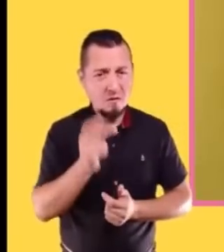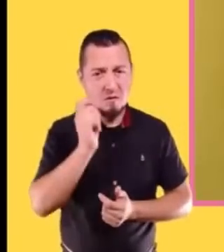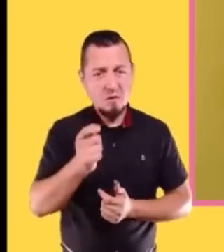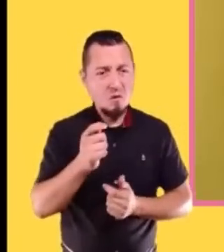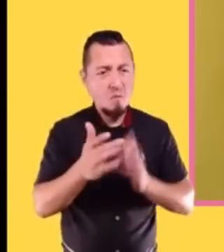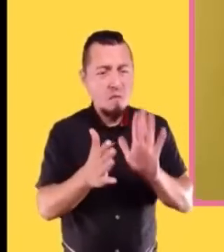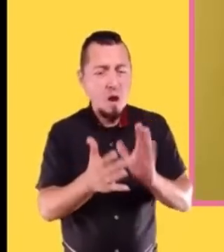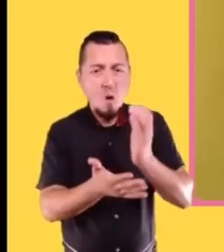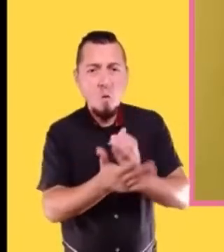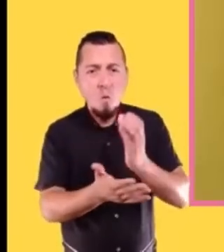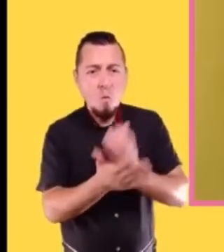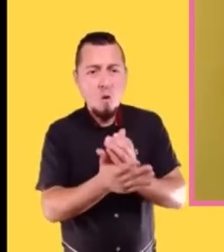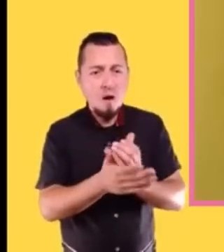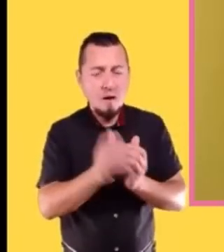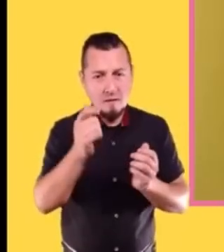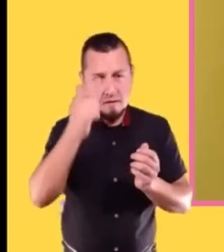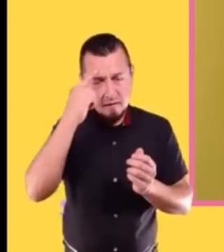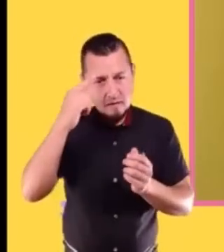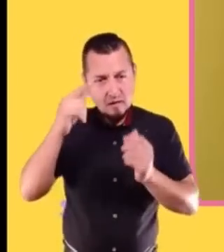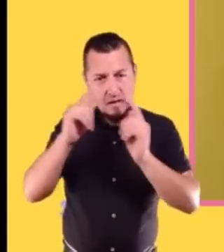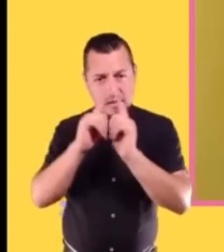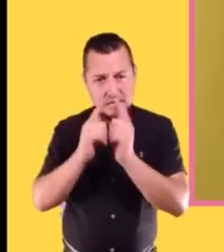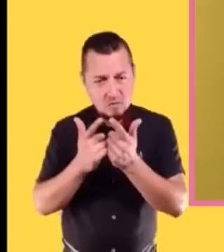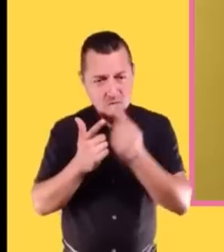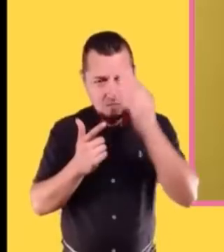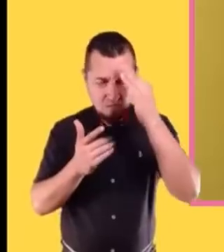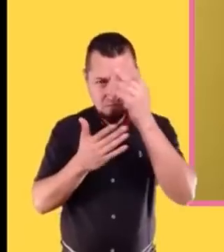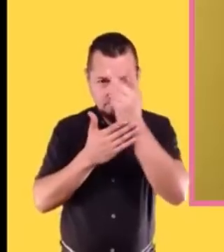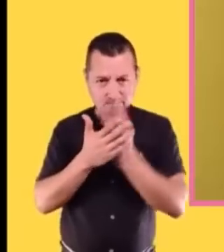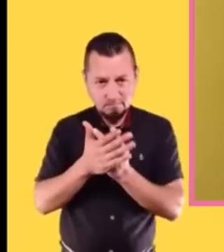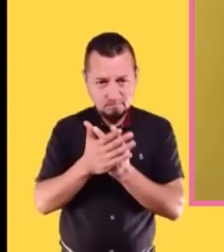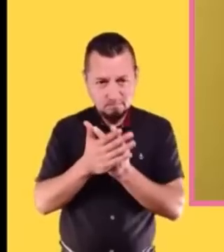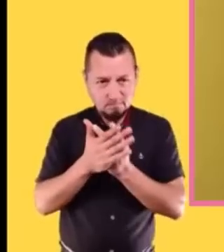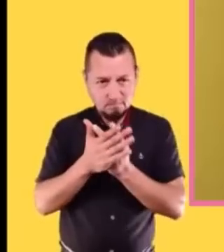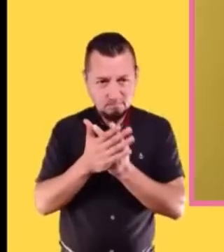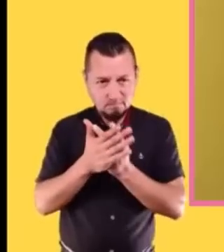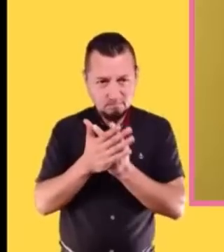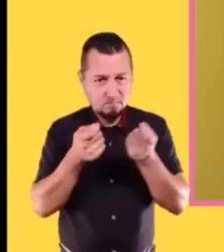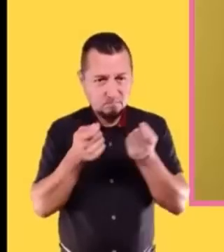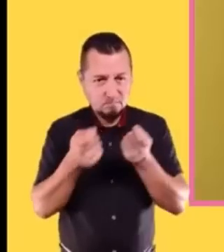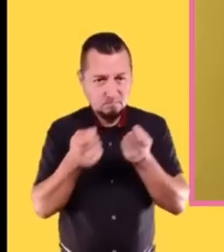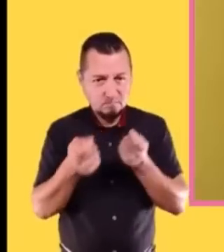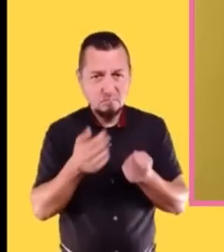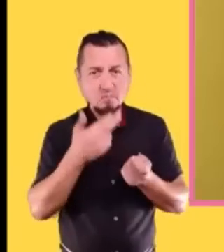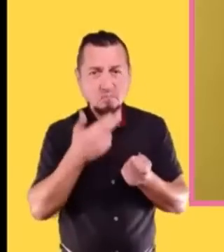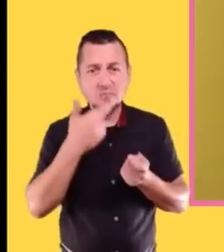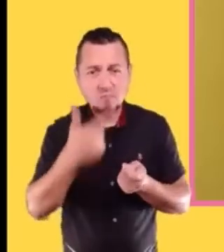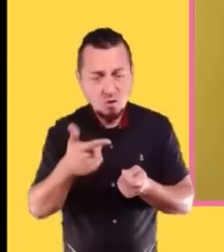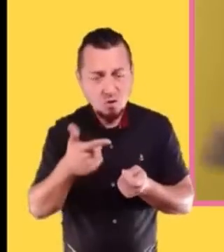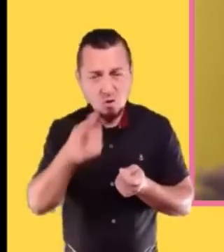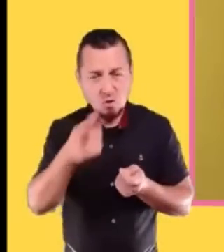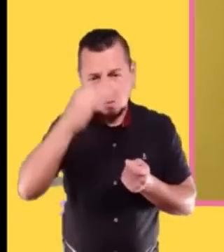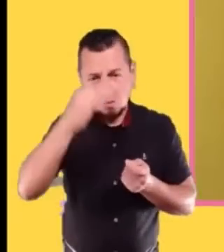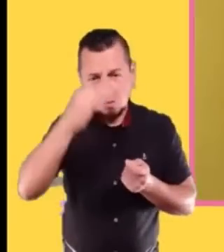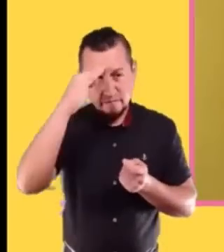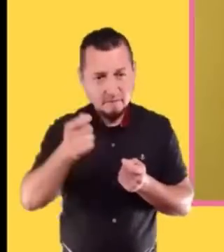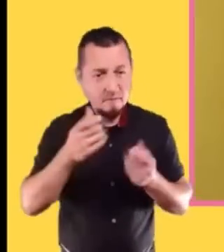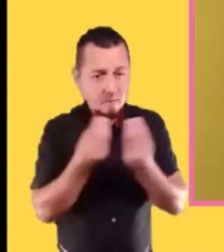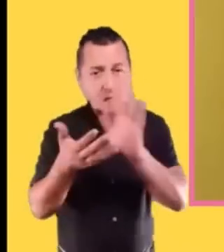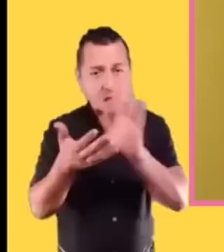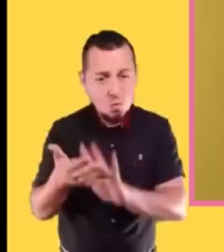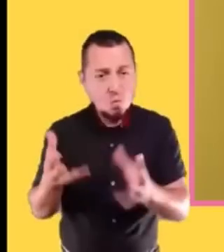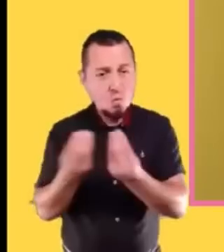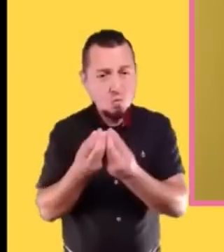El libro es para hacer reflexión, para crecer nuestro conocimiento, para mejorar nuestro pensamiento crítico, y eso se hace con lecturas en pantallas